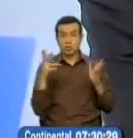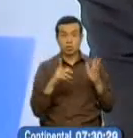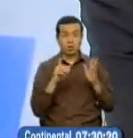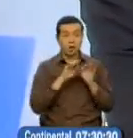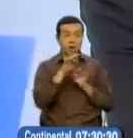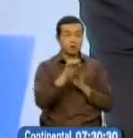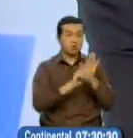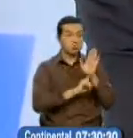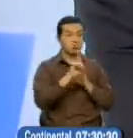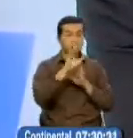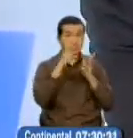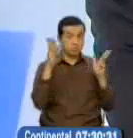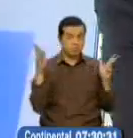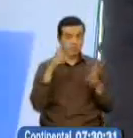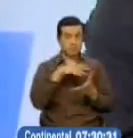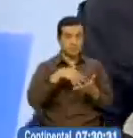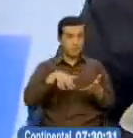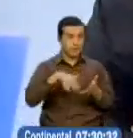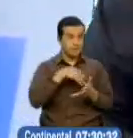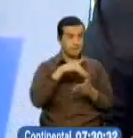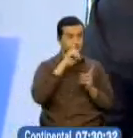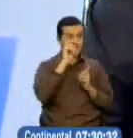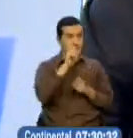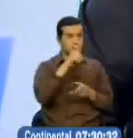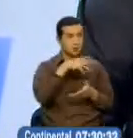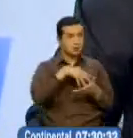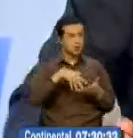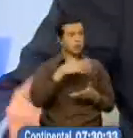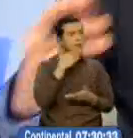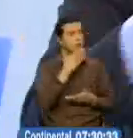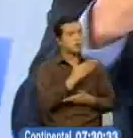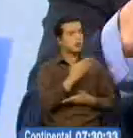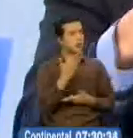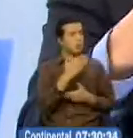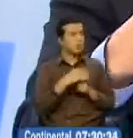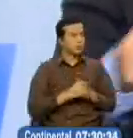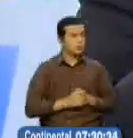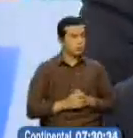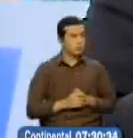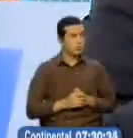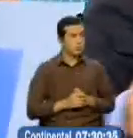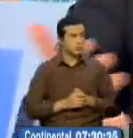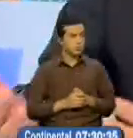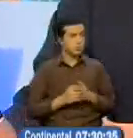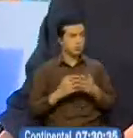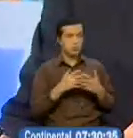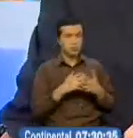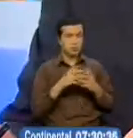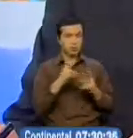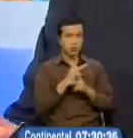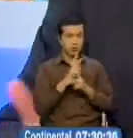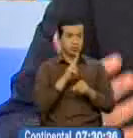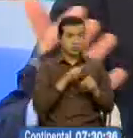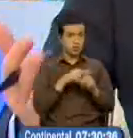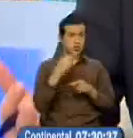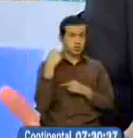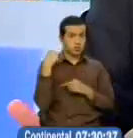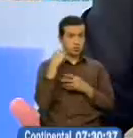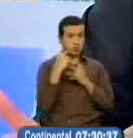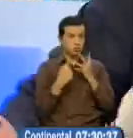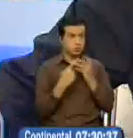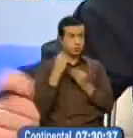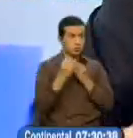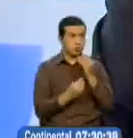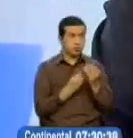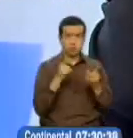desarrollados. Ahora, me surge la duda, le decía Fernando Cordero, es ¿cómo va a articular con el Consejo Nacional de Competencias? Porque daría la impresión